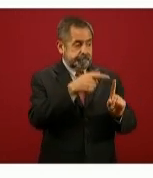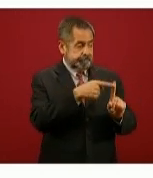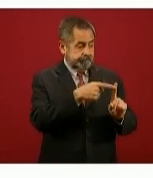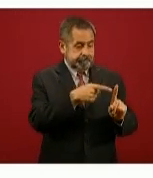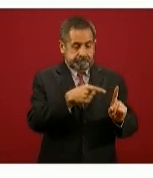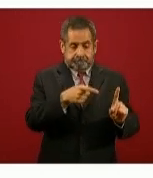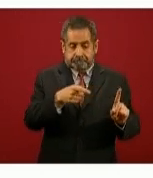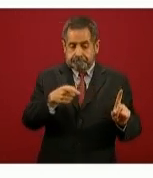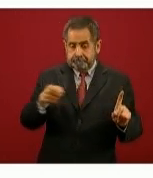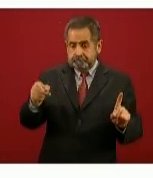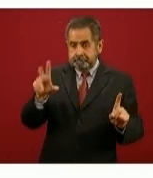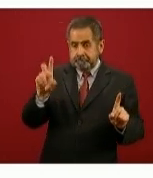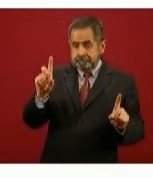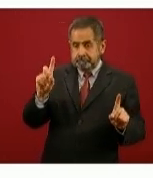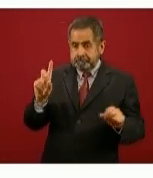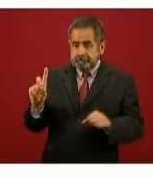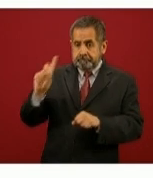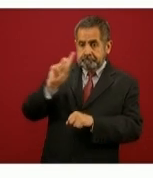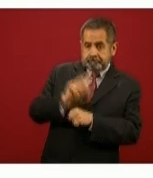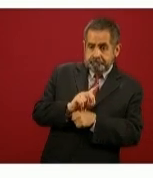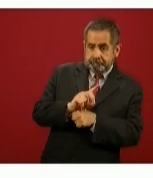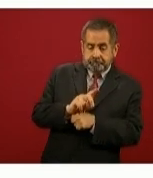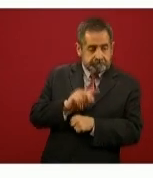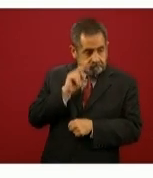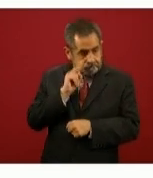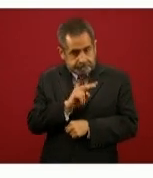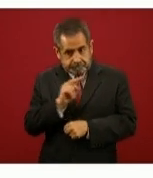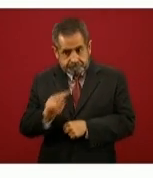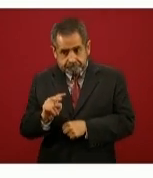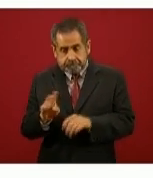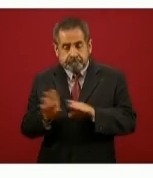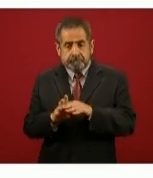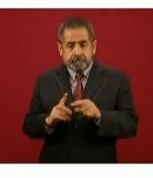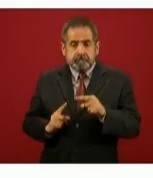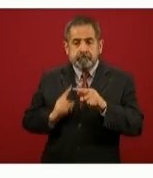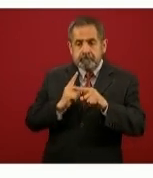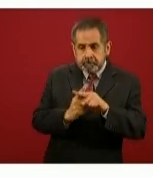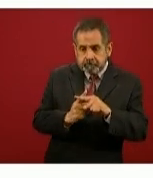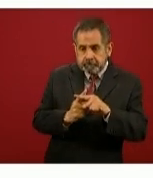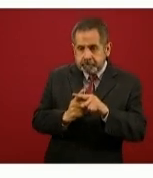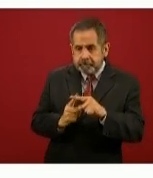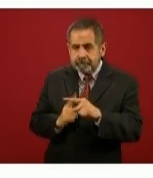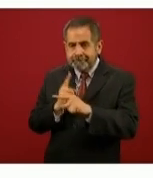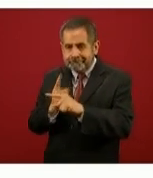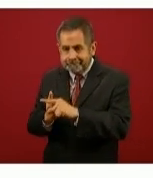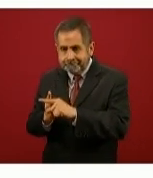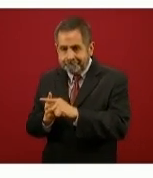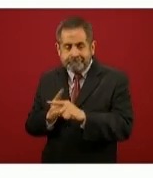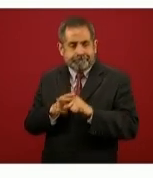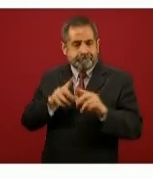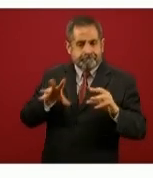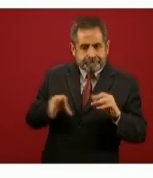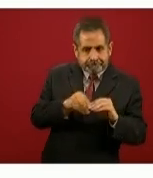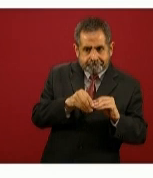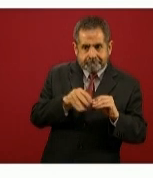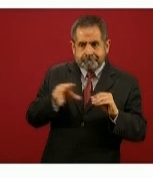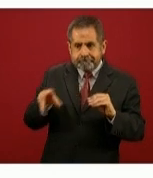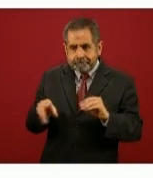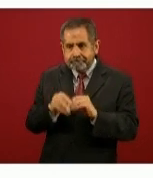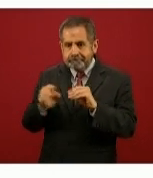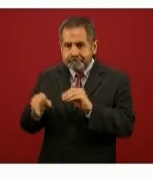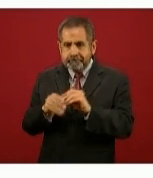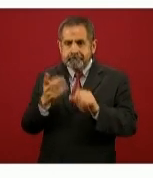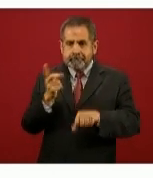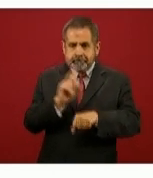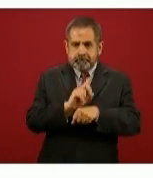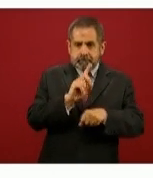y hasta durante 30 días se va encontrando que la suma de casos, pero particularmente los casos que se agregan cada